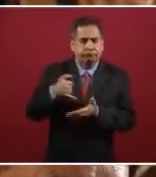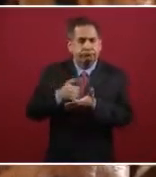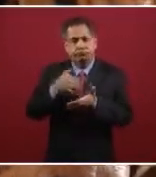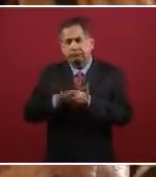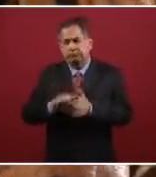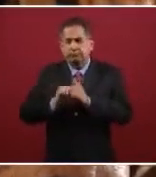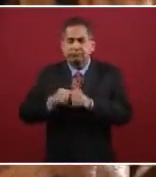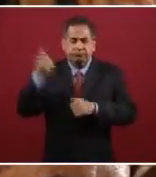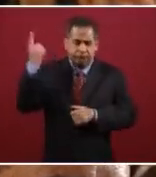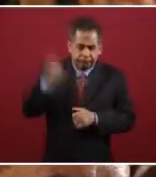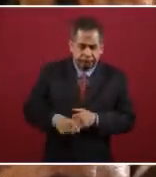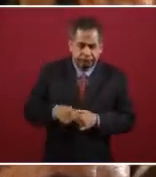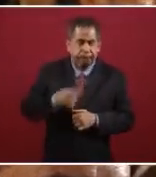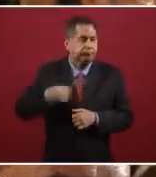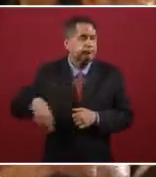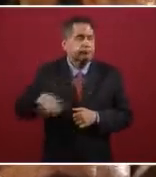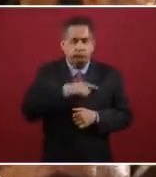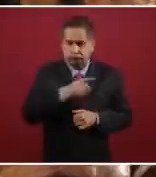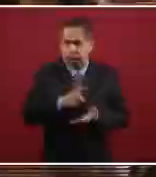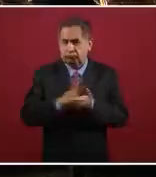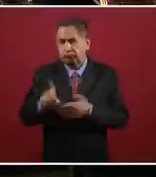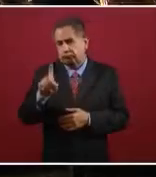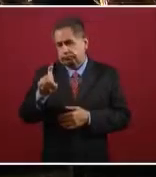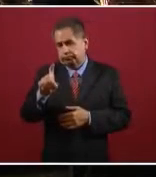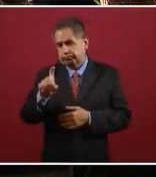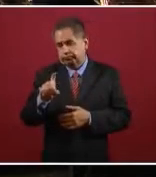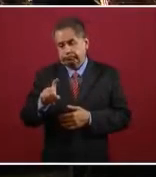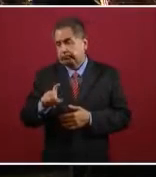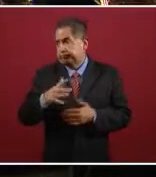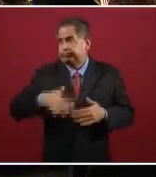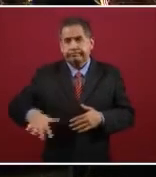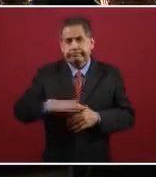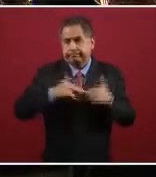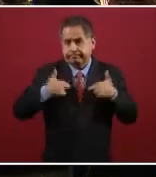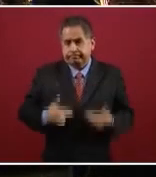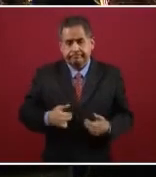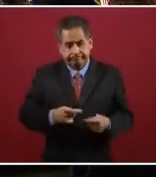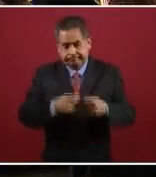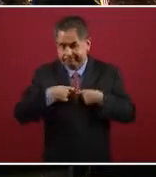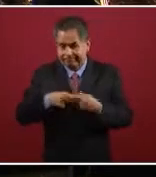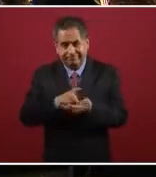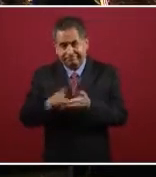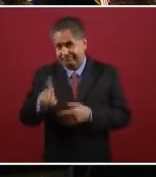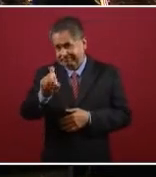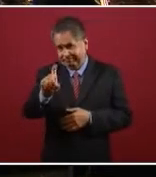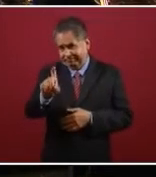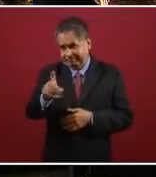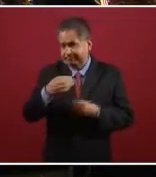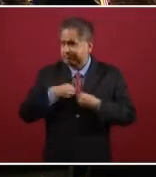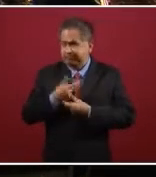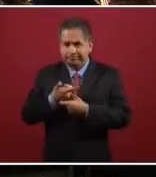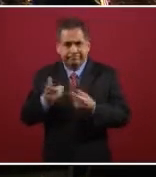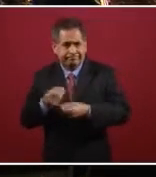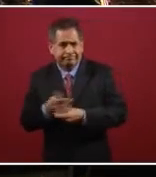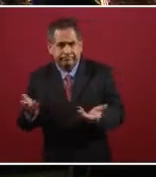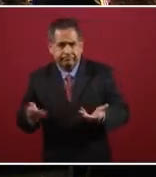decreto que garantiza el derecho humano al agua este decreto busca frenar este tipo de comercio